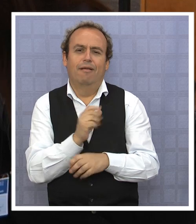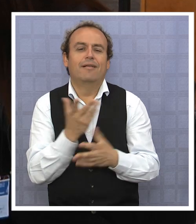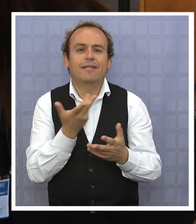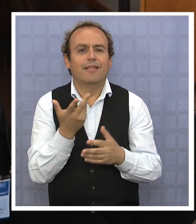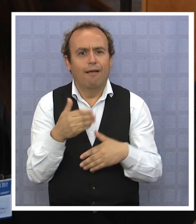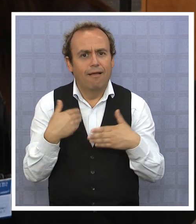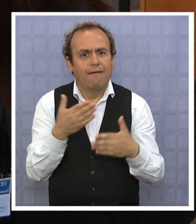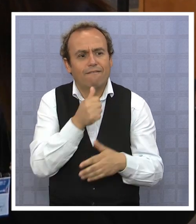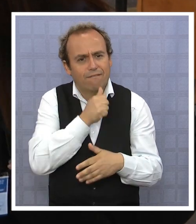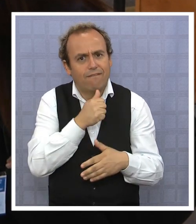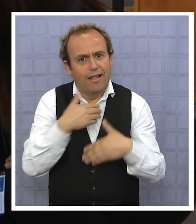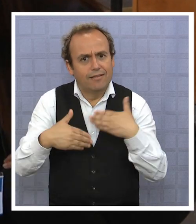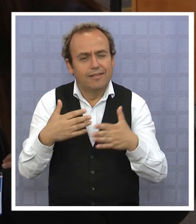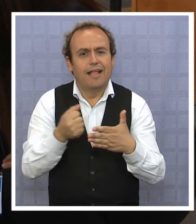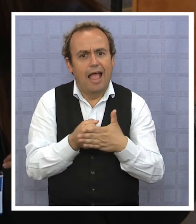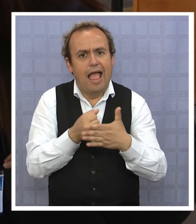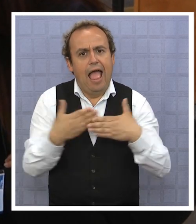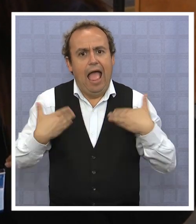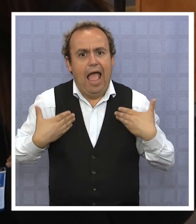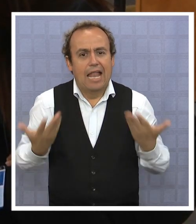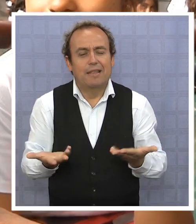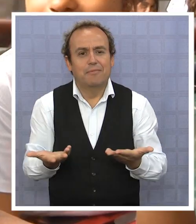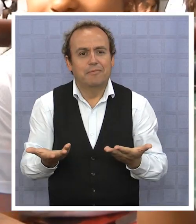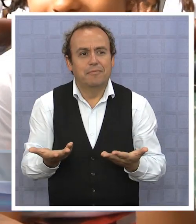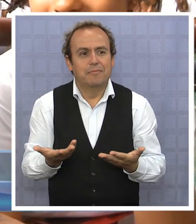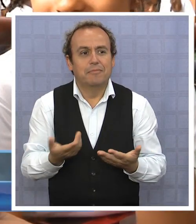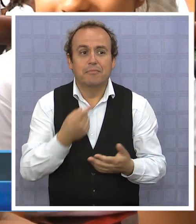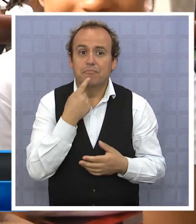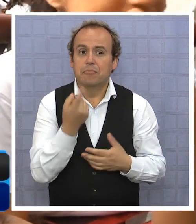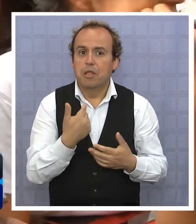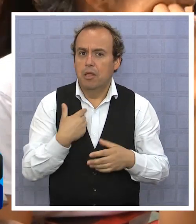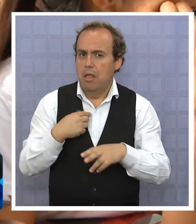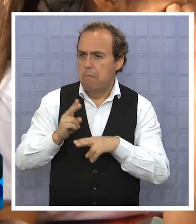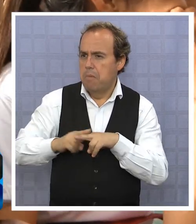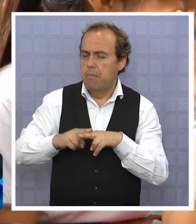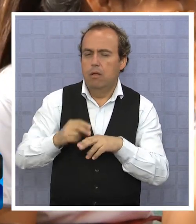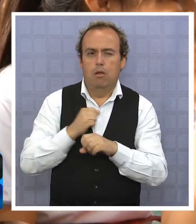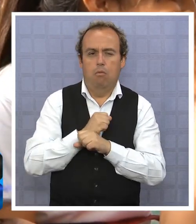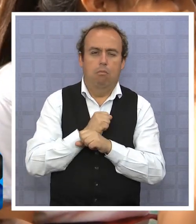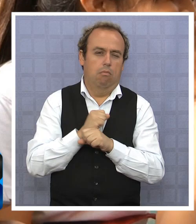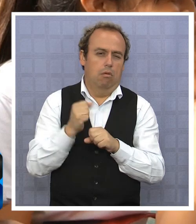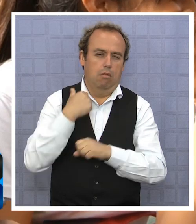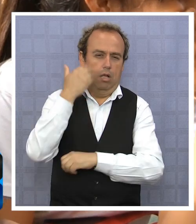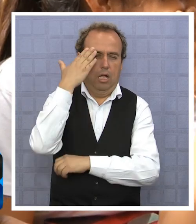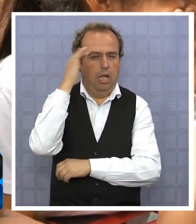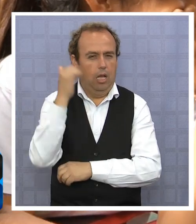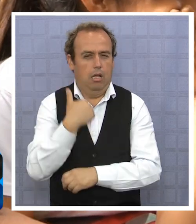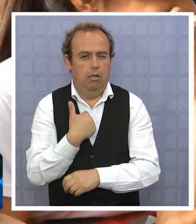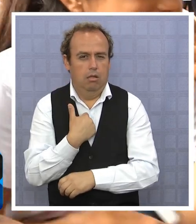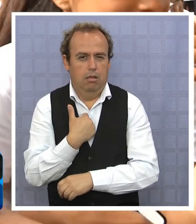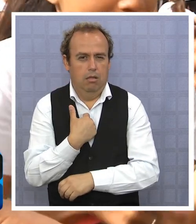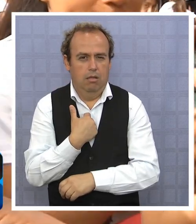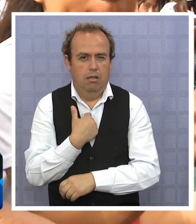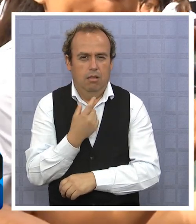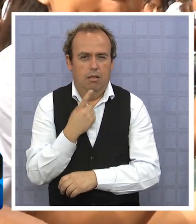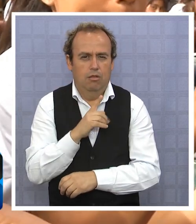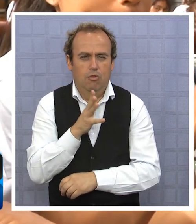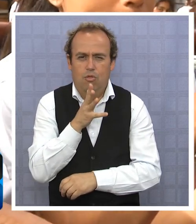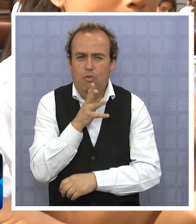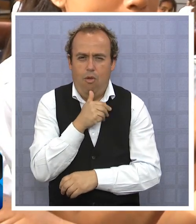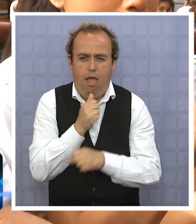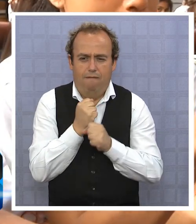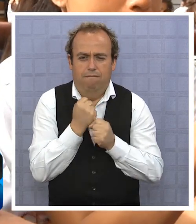de realizar los ejercicios. Está muy preparado, pero no creo que lo voy a hacer porque no tengo